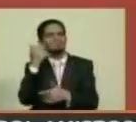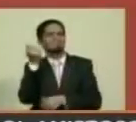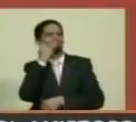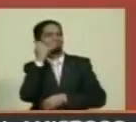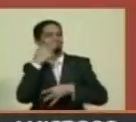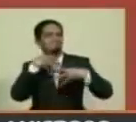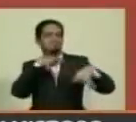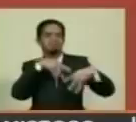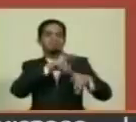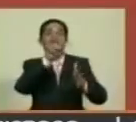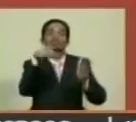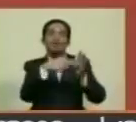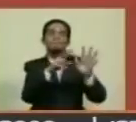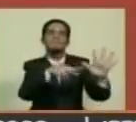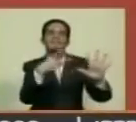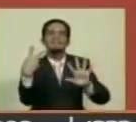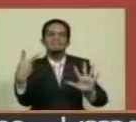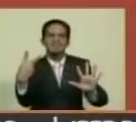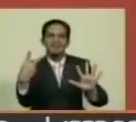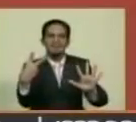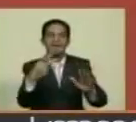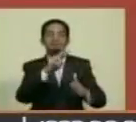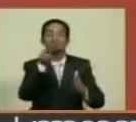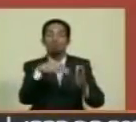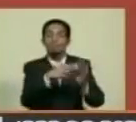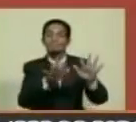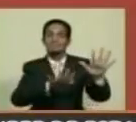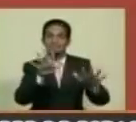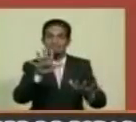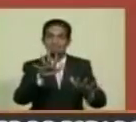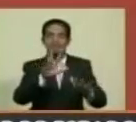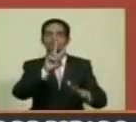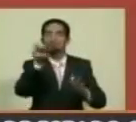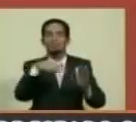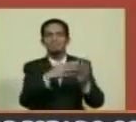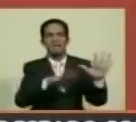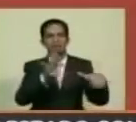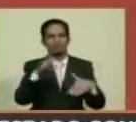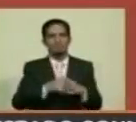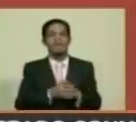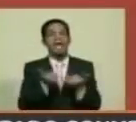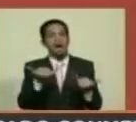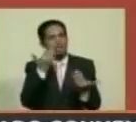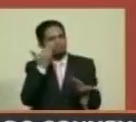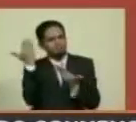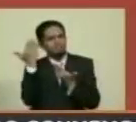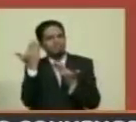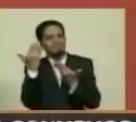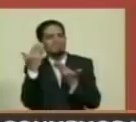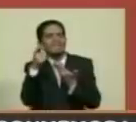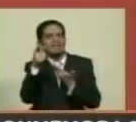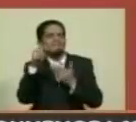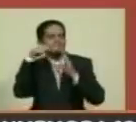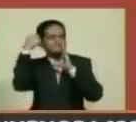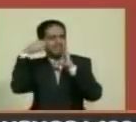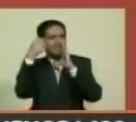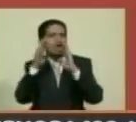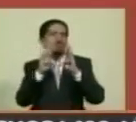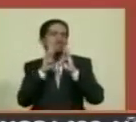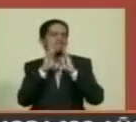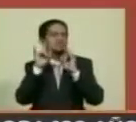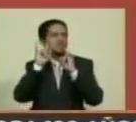del 2017, del 2015 y del 2014. Vamos a ver en video la confesión directa de este